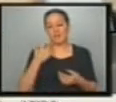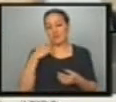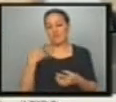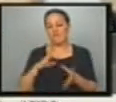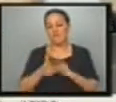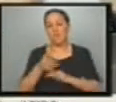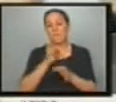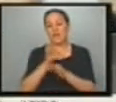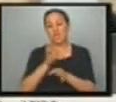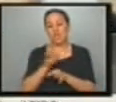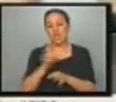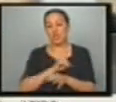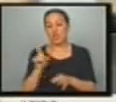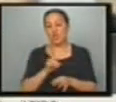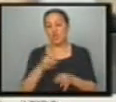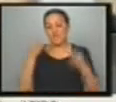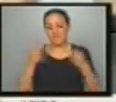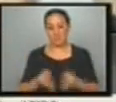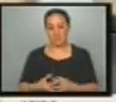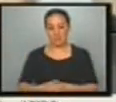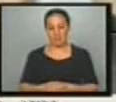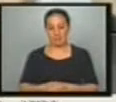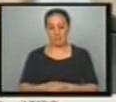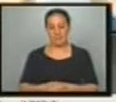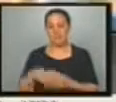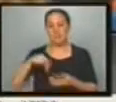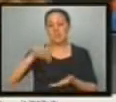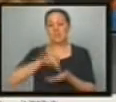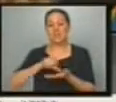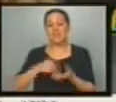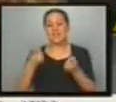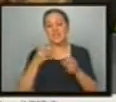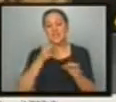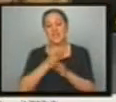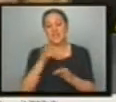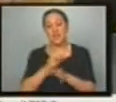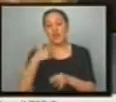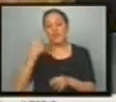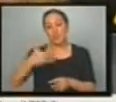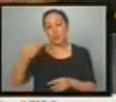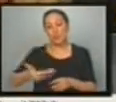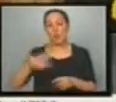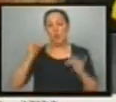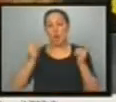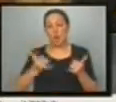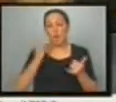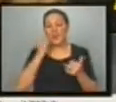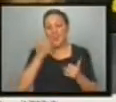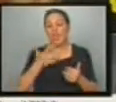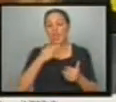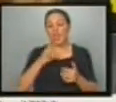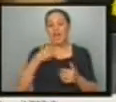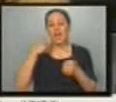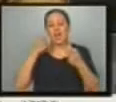a no conducirse bien y en este país necesitamos enseñado a los 818 fijos el arte la cultura